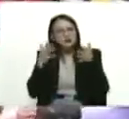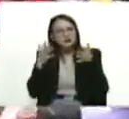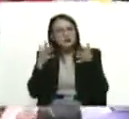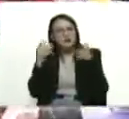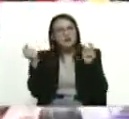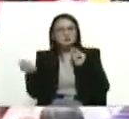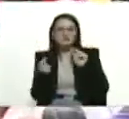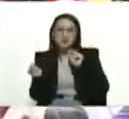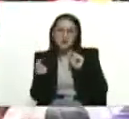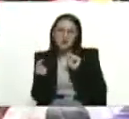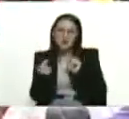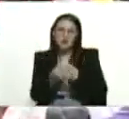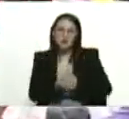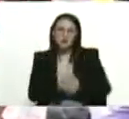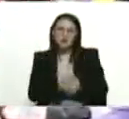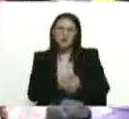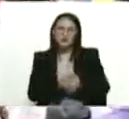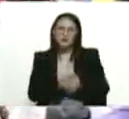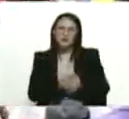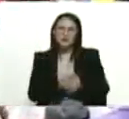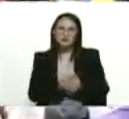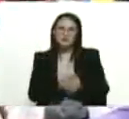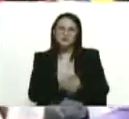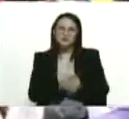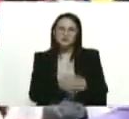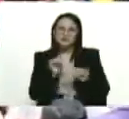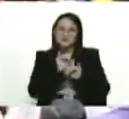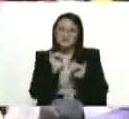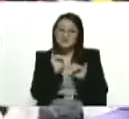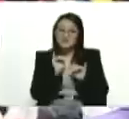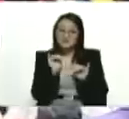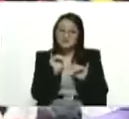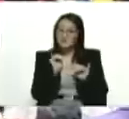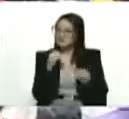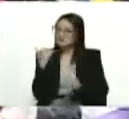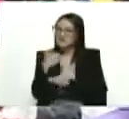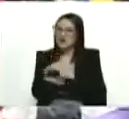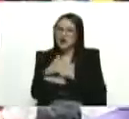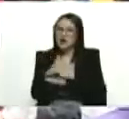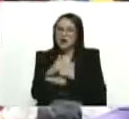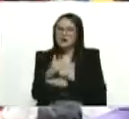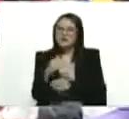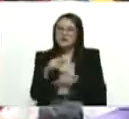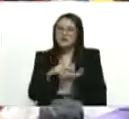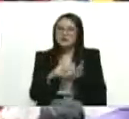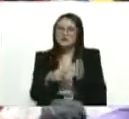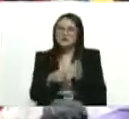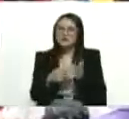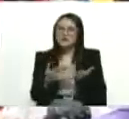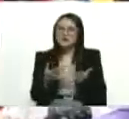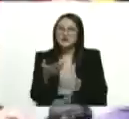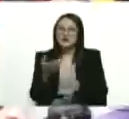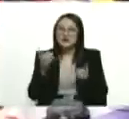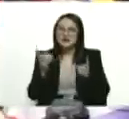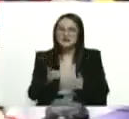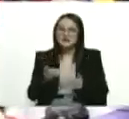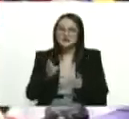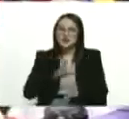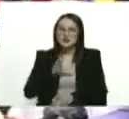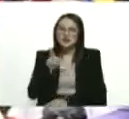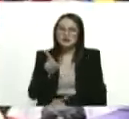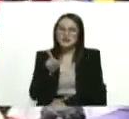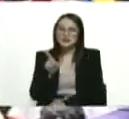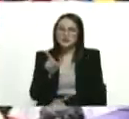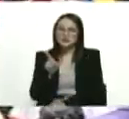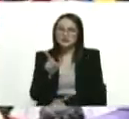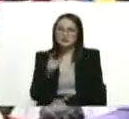discuten, se debaten. Y una vez que salimos de ahí, para la calle. Esto de ir a la calle fue una decisión de la Dirección Nacional